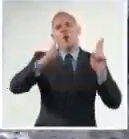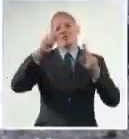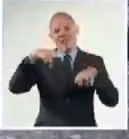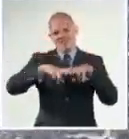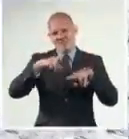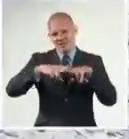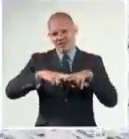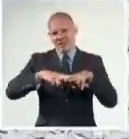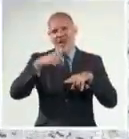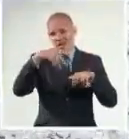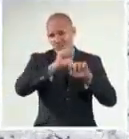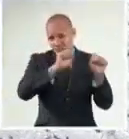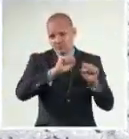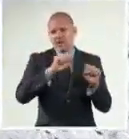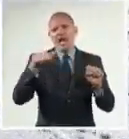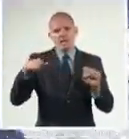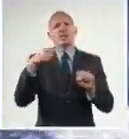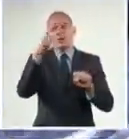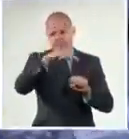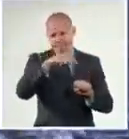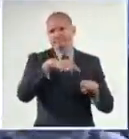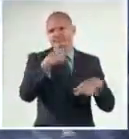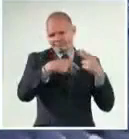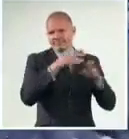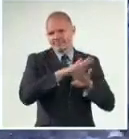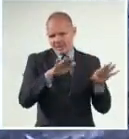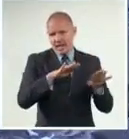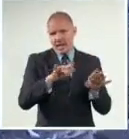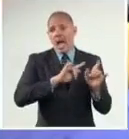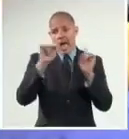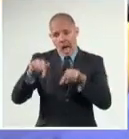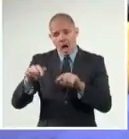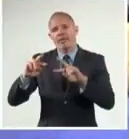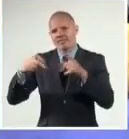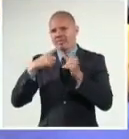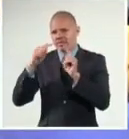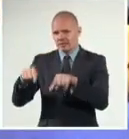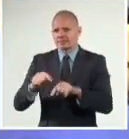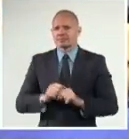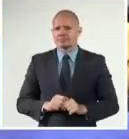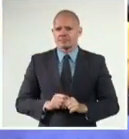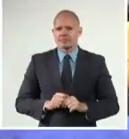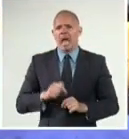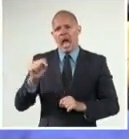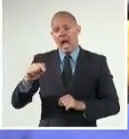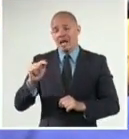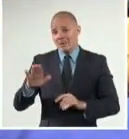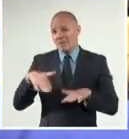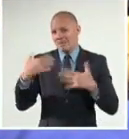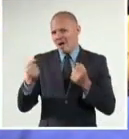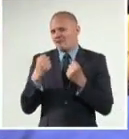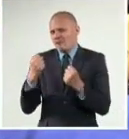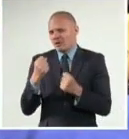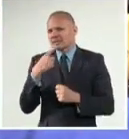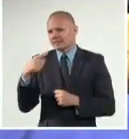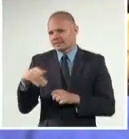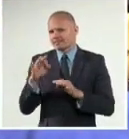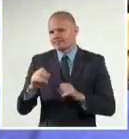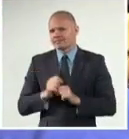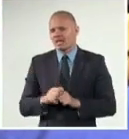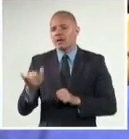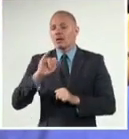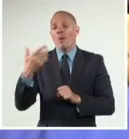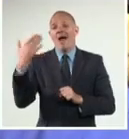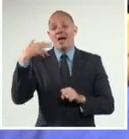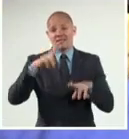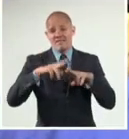también la heroicidad caracterizó el día a día. Aquí es un área más intensa, con más trabajo que lo que hicimos